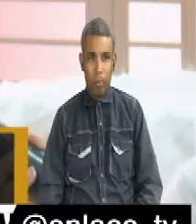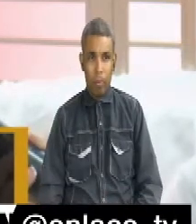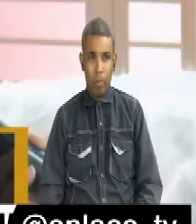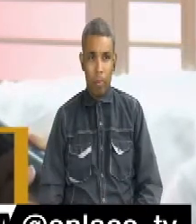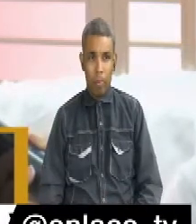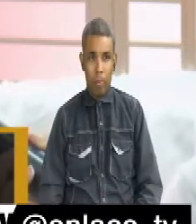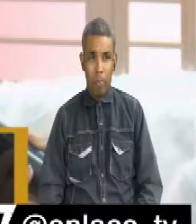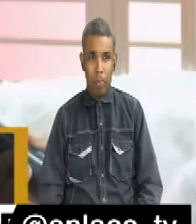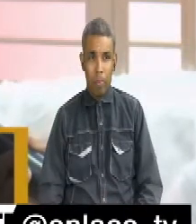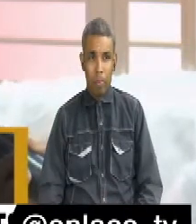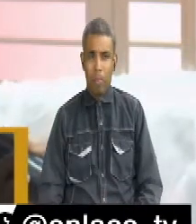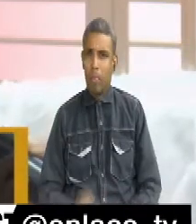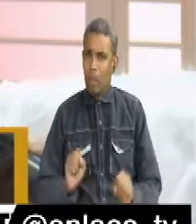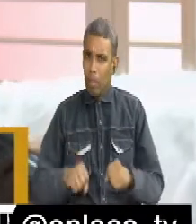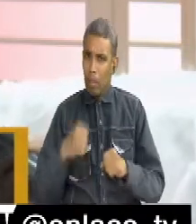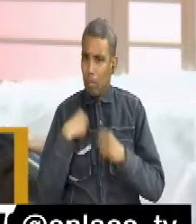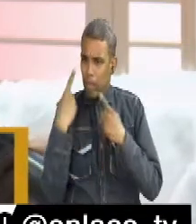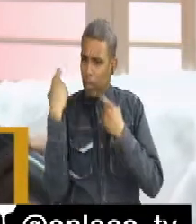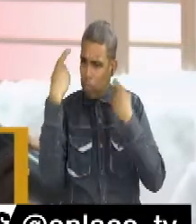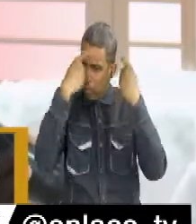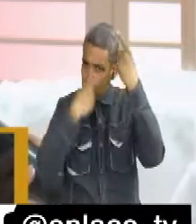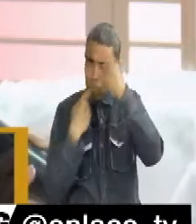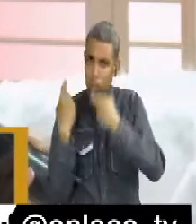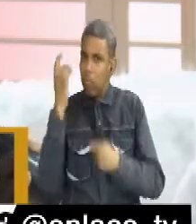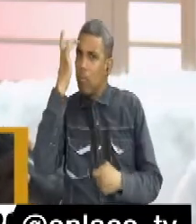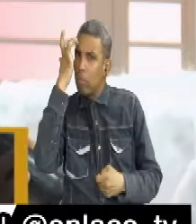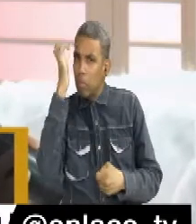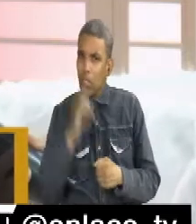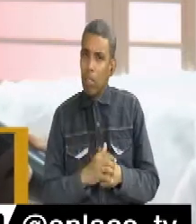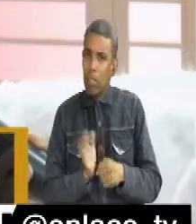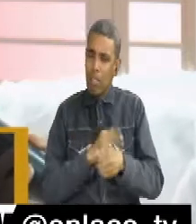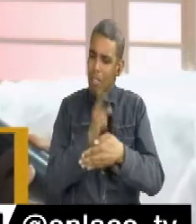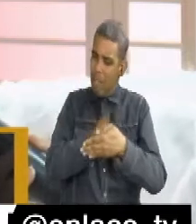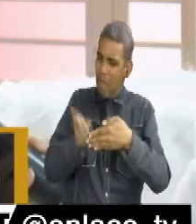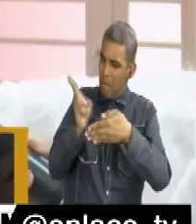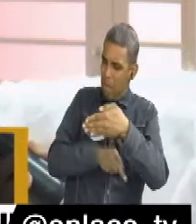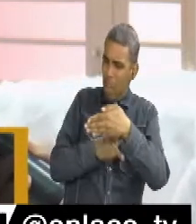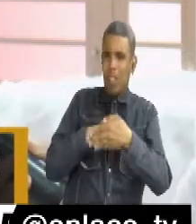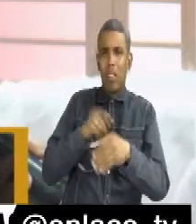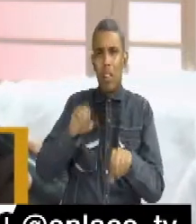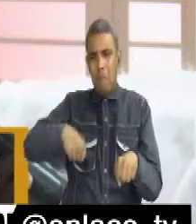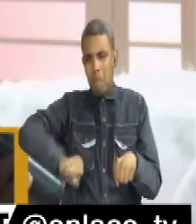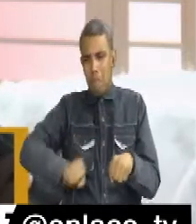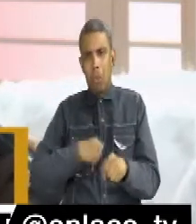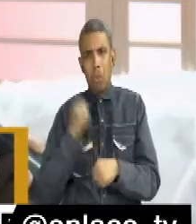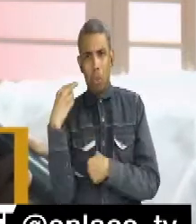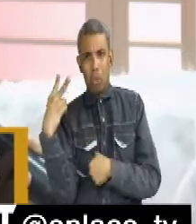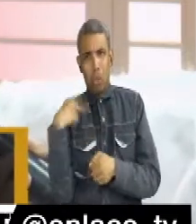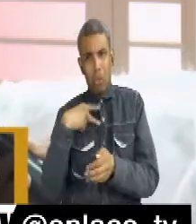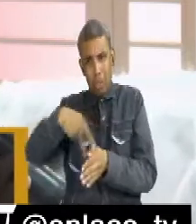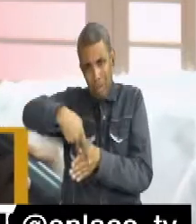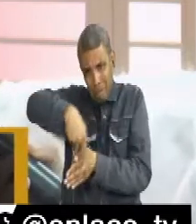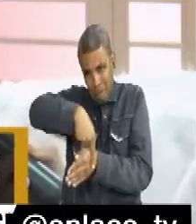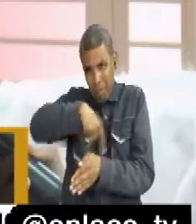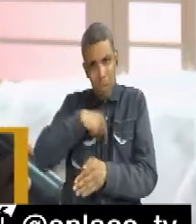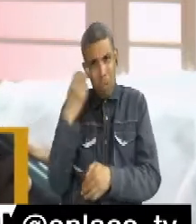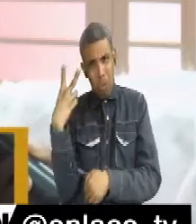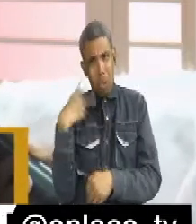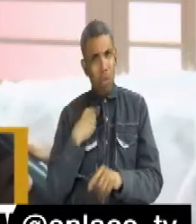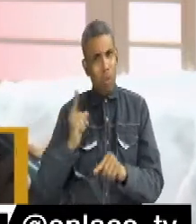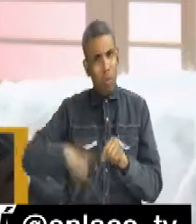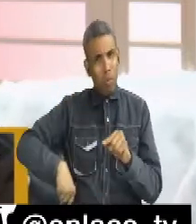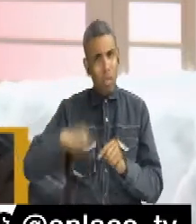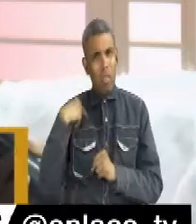posible deberían reflexionar acerca de cualquier tipo de medida restrictiva que impida la movilización de la comunidad y que no